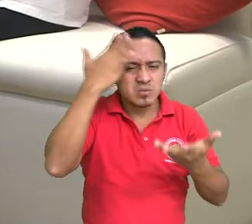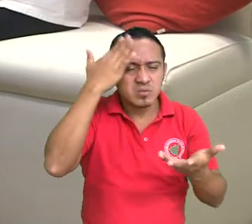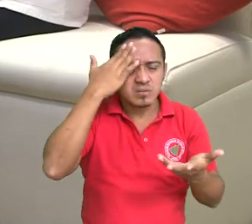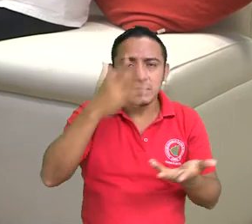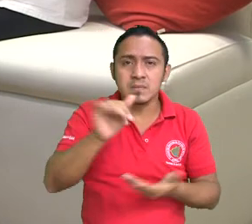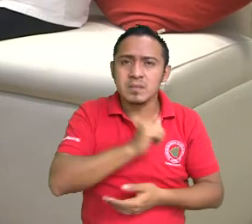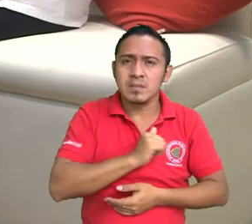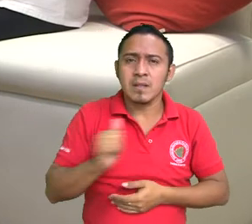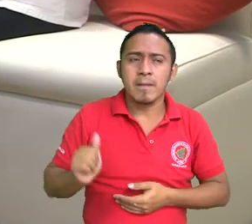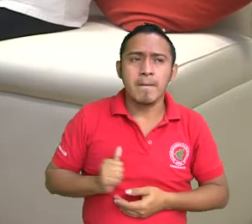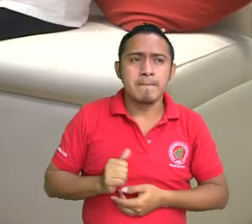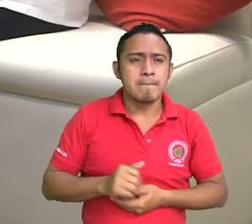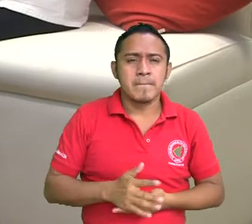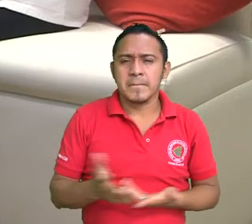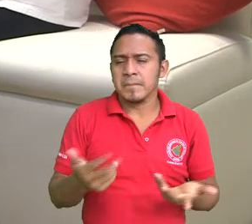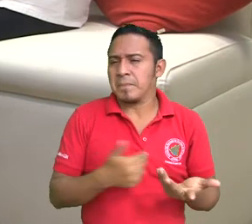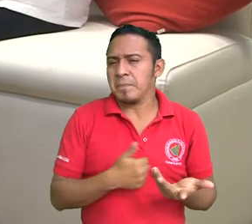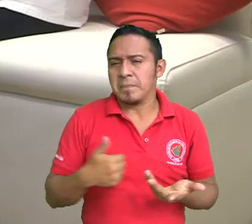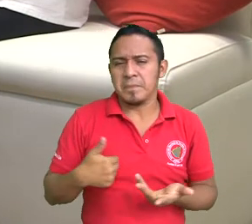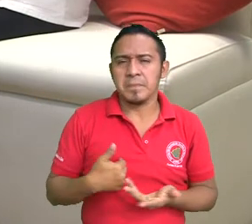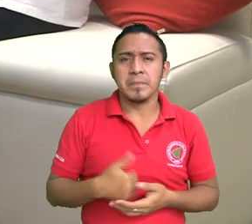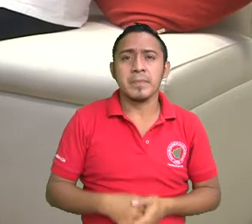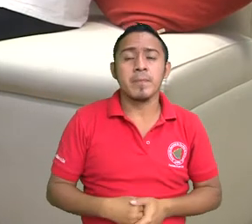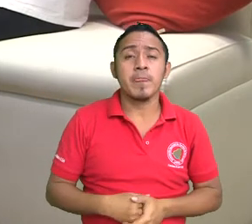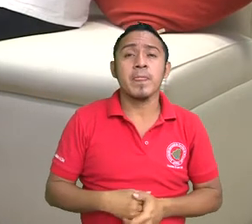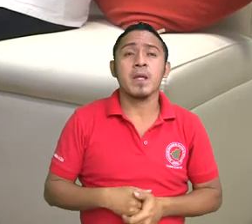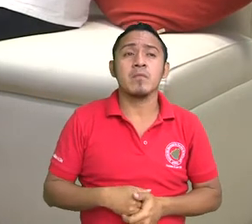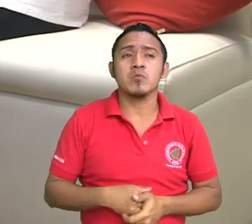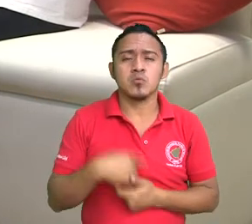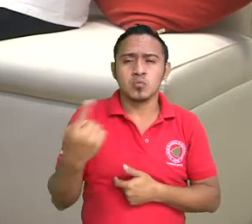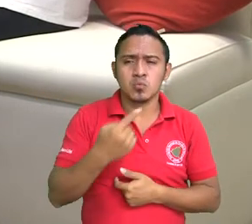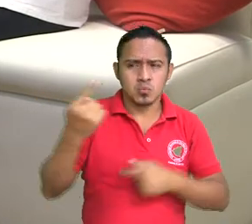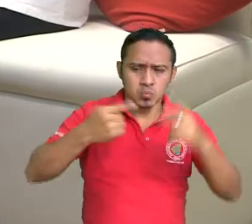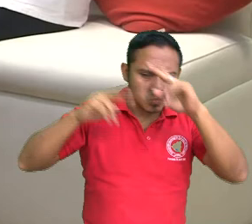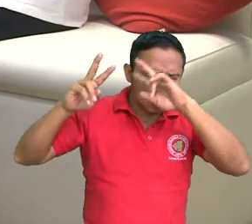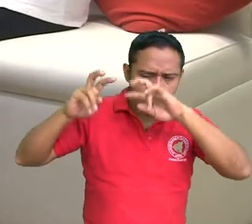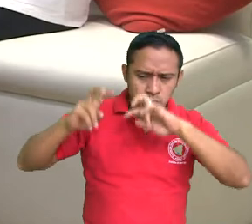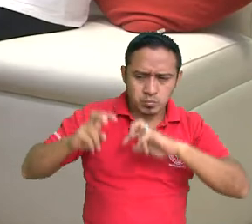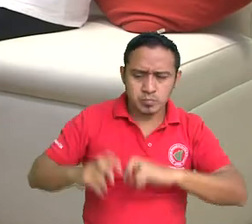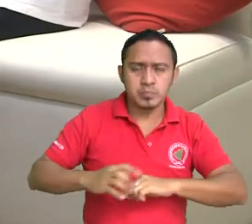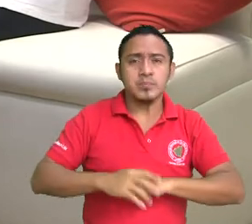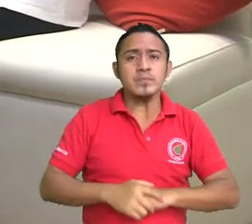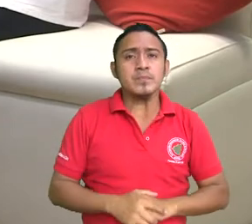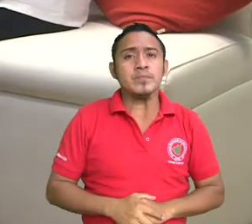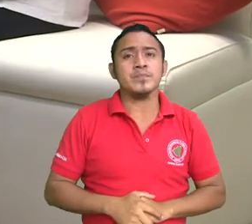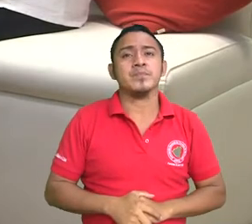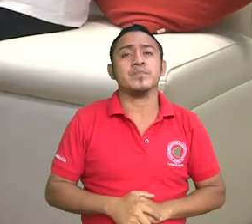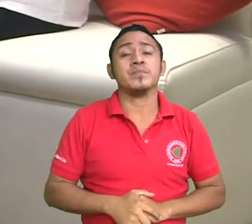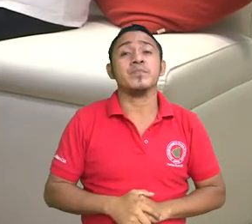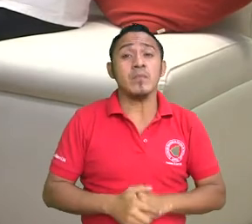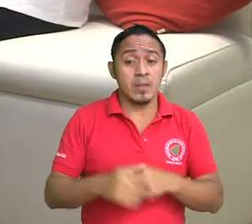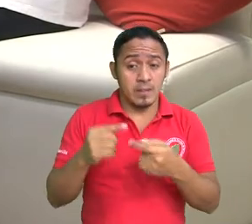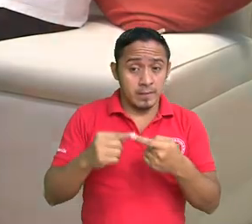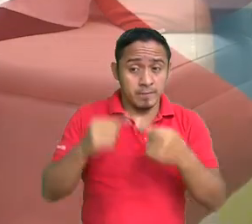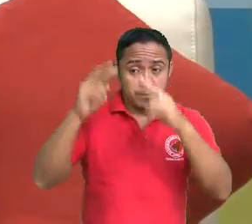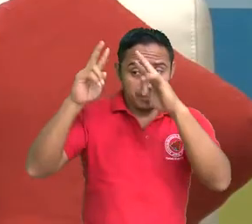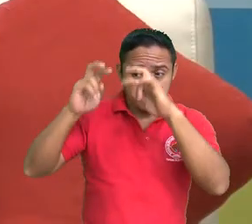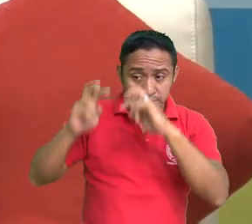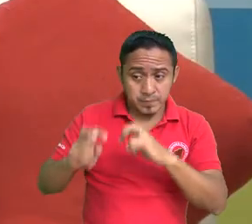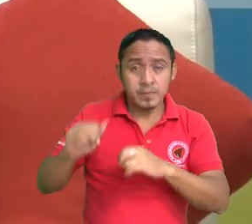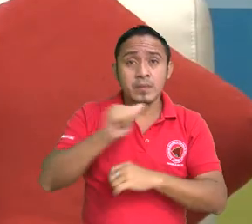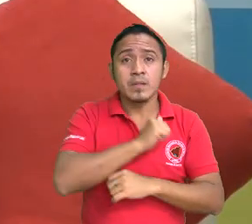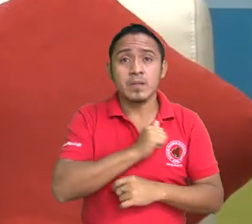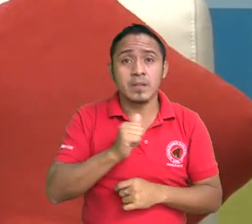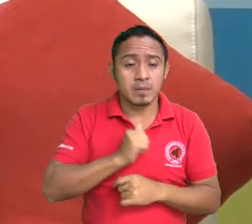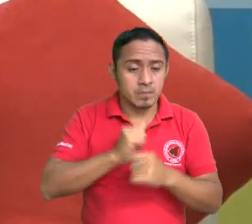algún examen, prueba, qué tipo de prueba? Pues, ¿o solo la entrevista con el paciente? Durante la entrevista y durante el